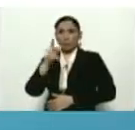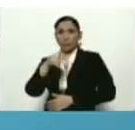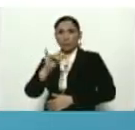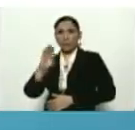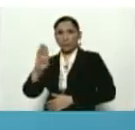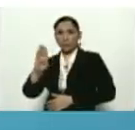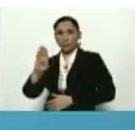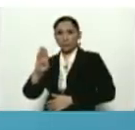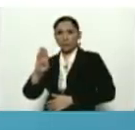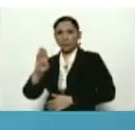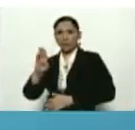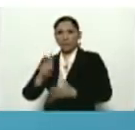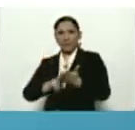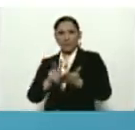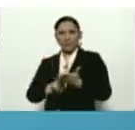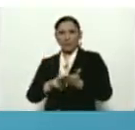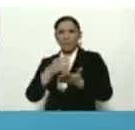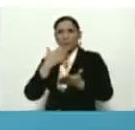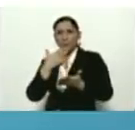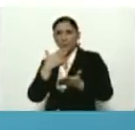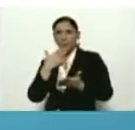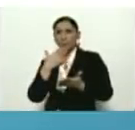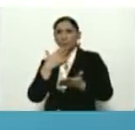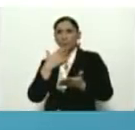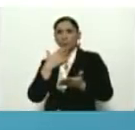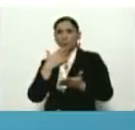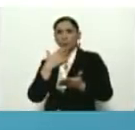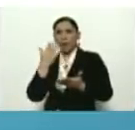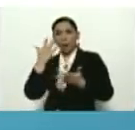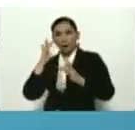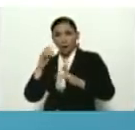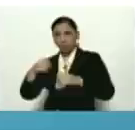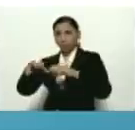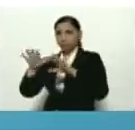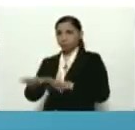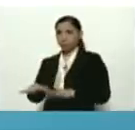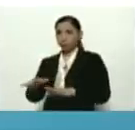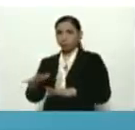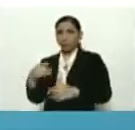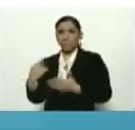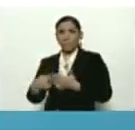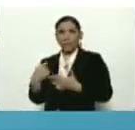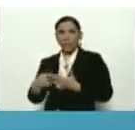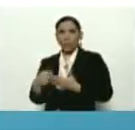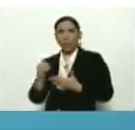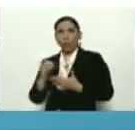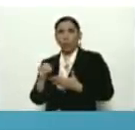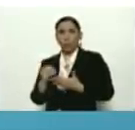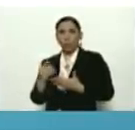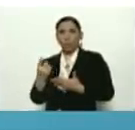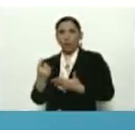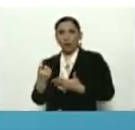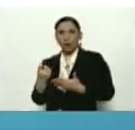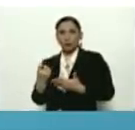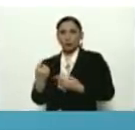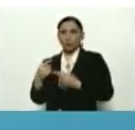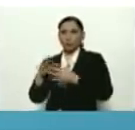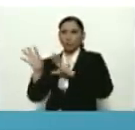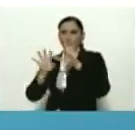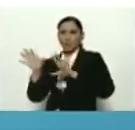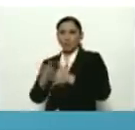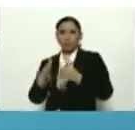es de que la verdad es que si hubiera una suspensión pago de intereses y de la deuda externa, esto sería un